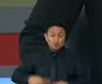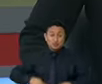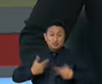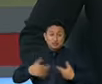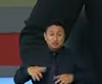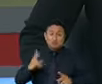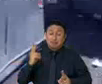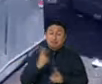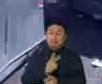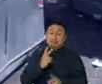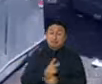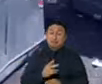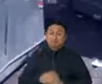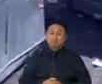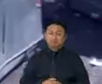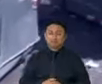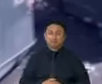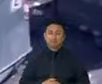salud.